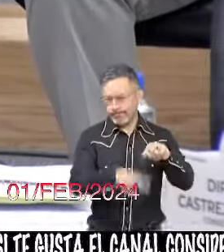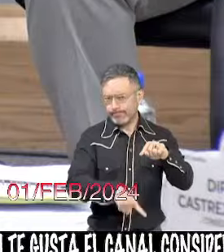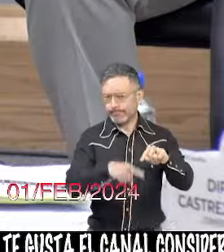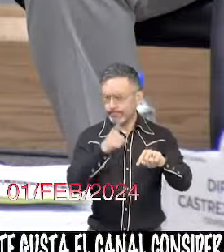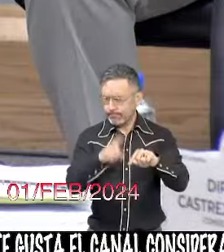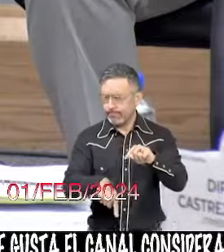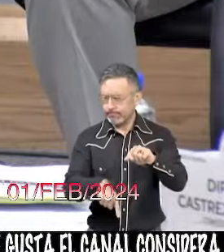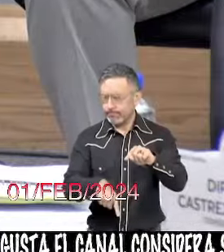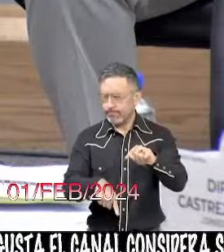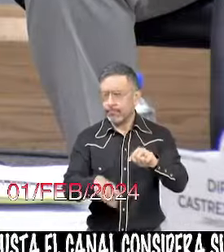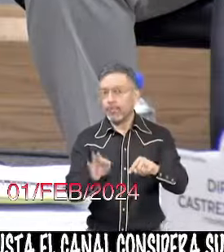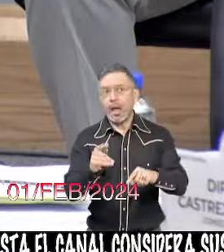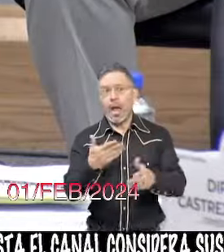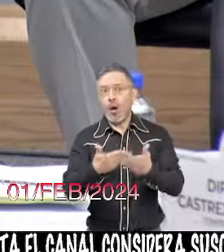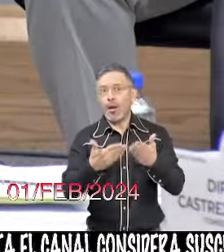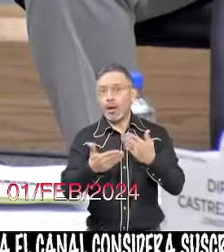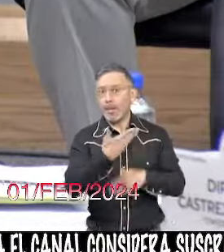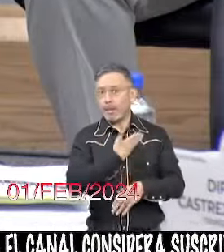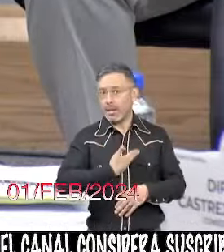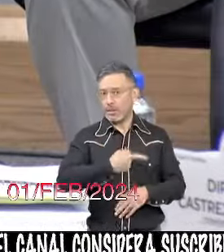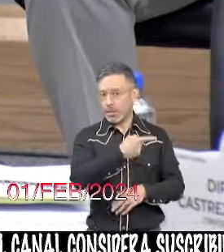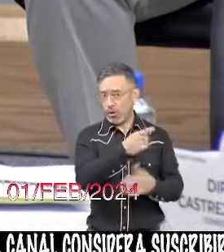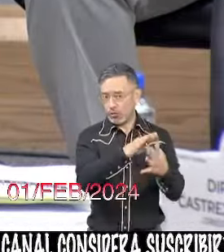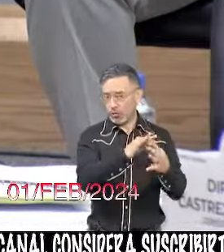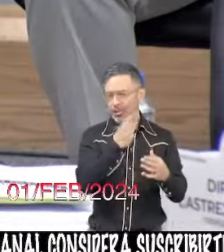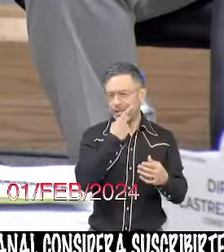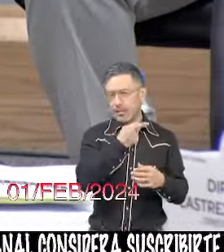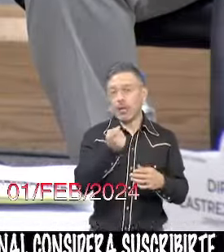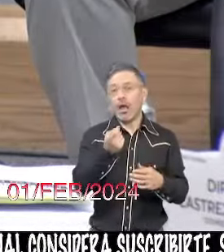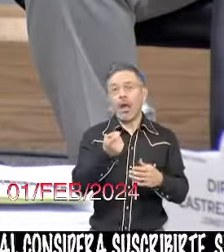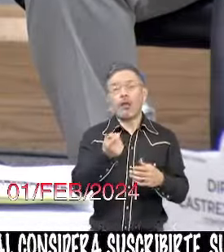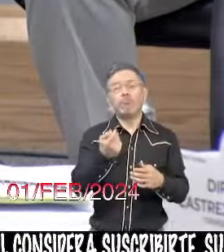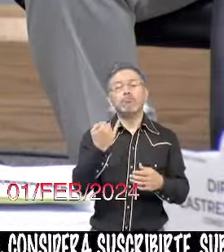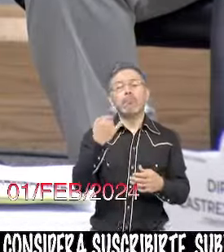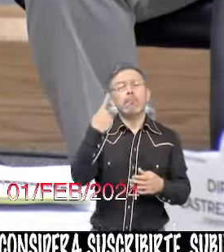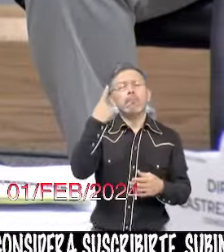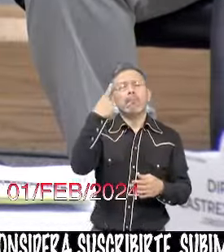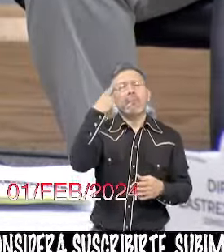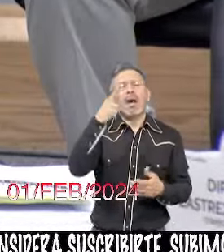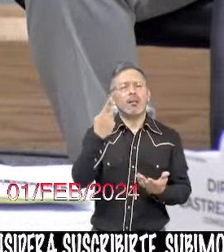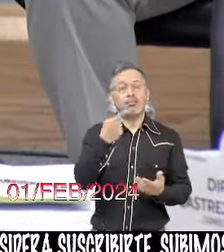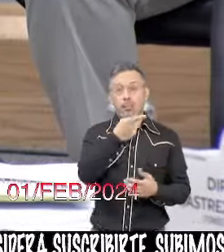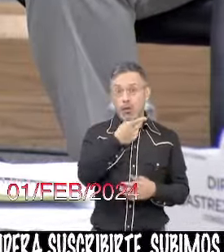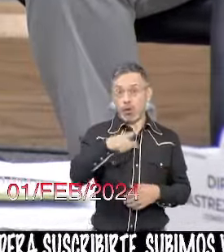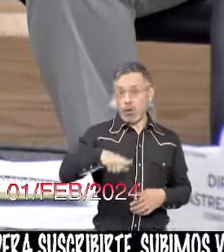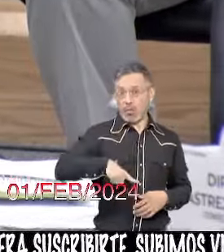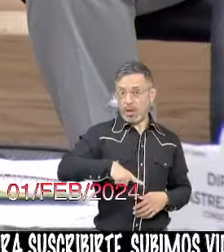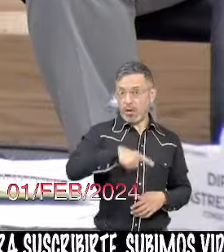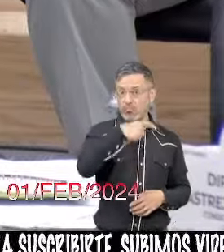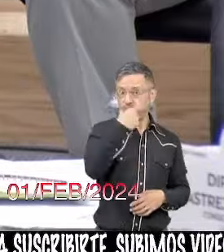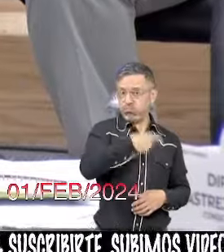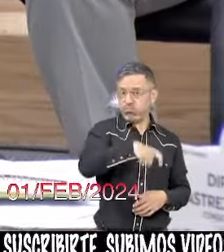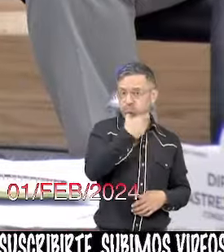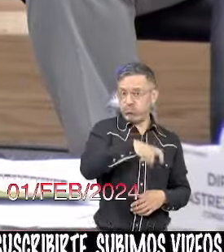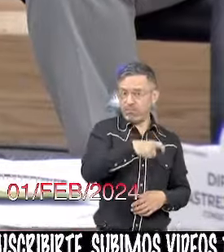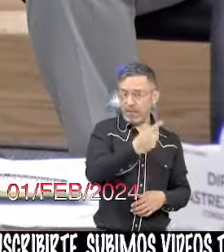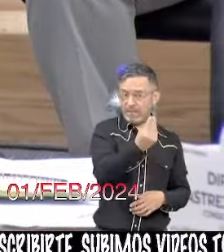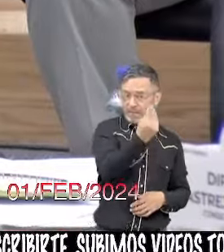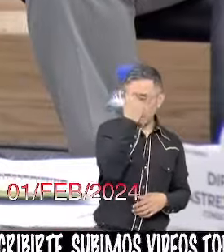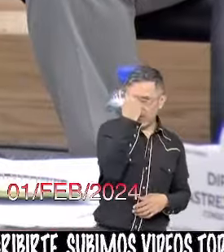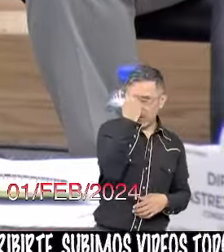un gobierno rico con un pueblo pobre. Nosotros fomentamos la